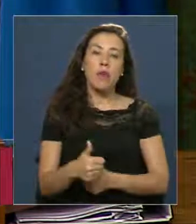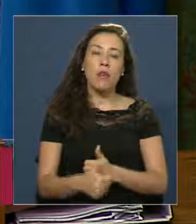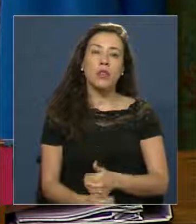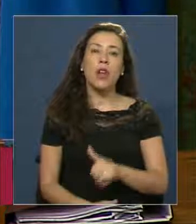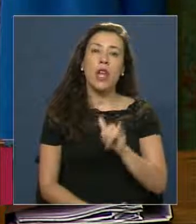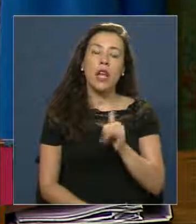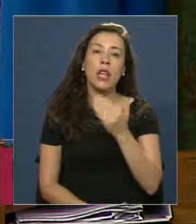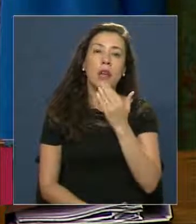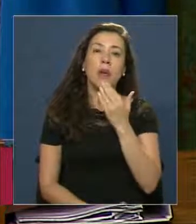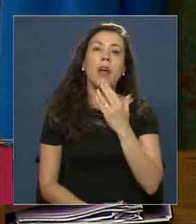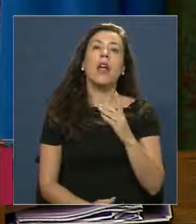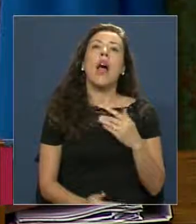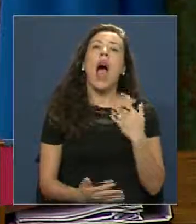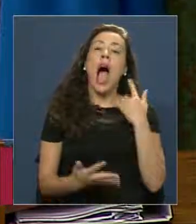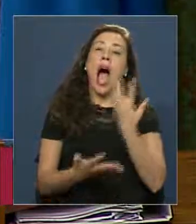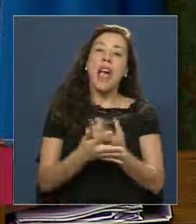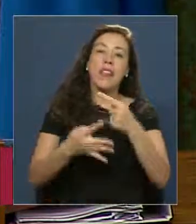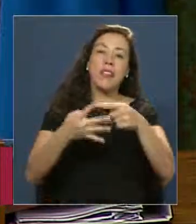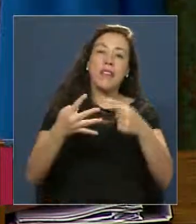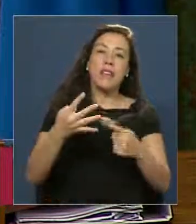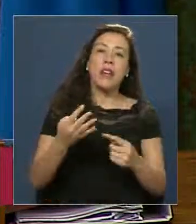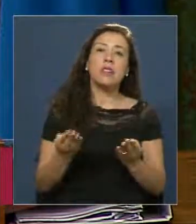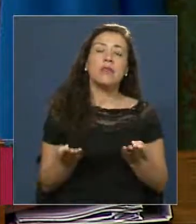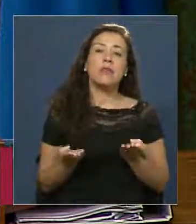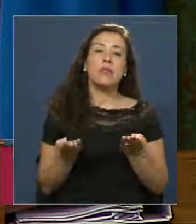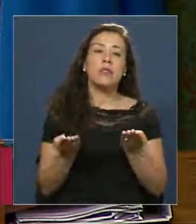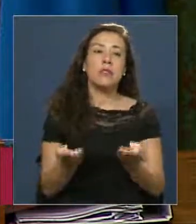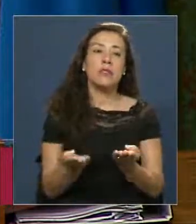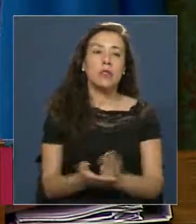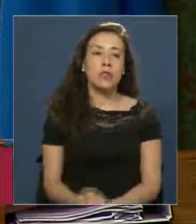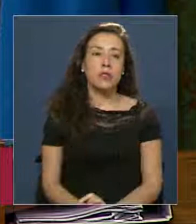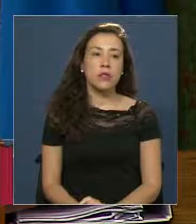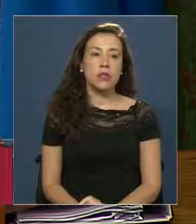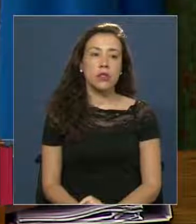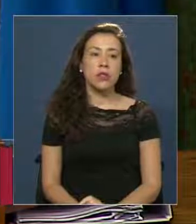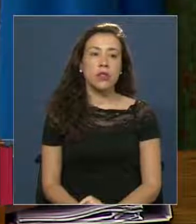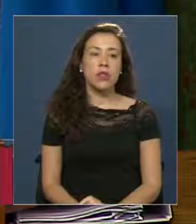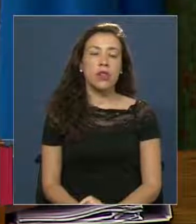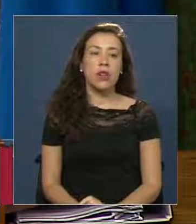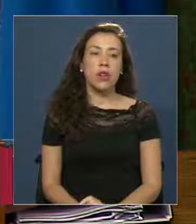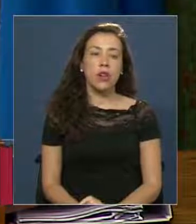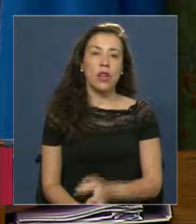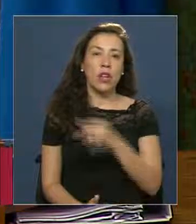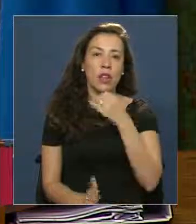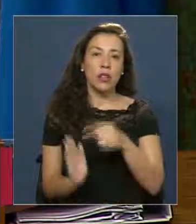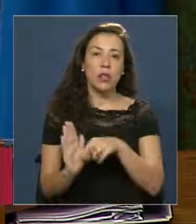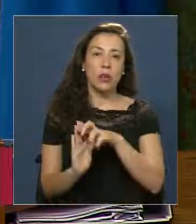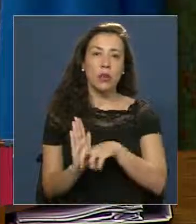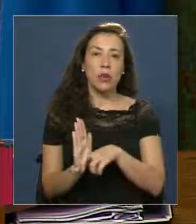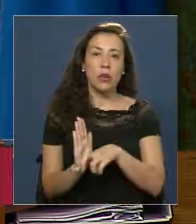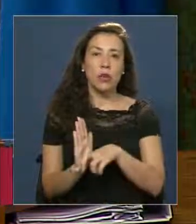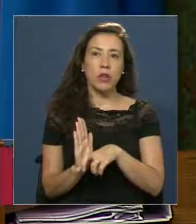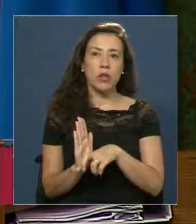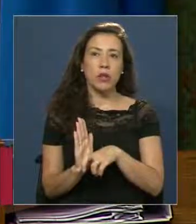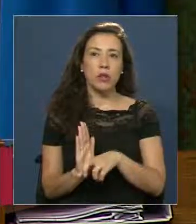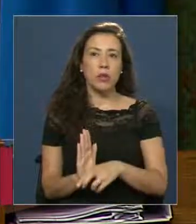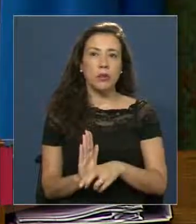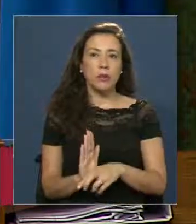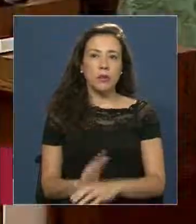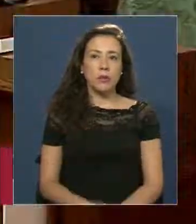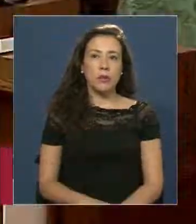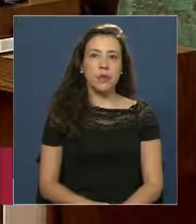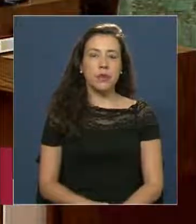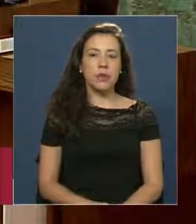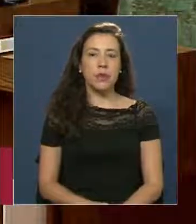y a gozar de una serie de prestaciones que son las que menciona el proyecto de resolución, señor